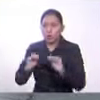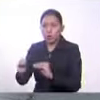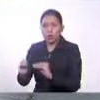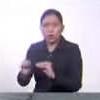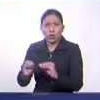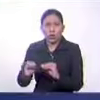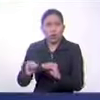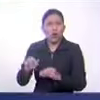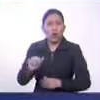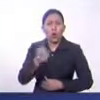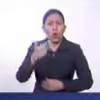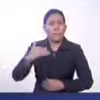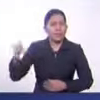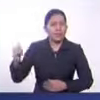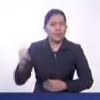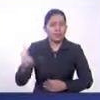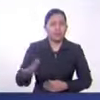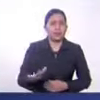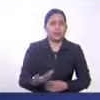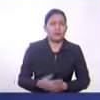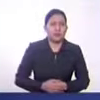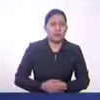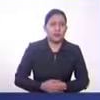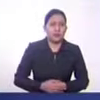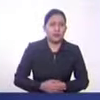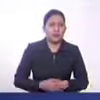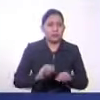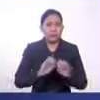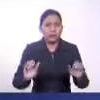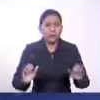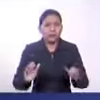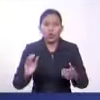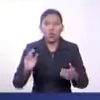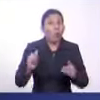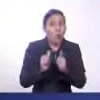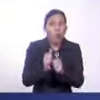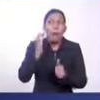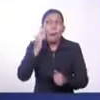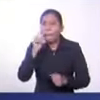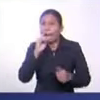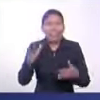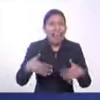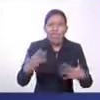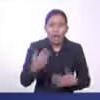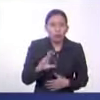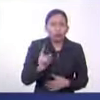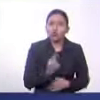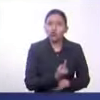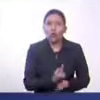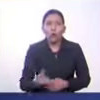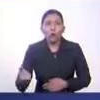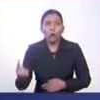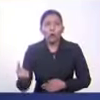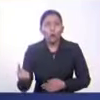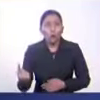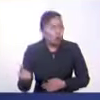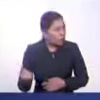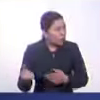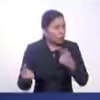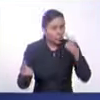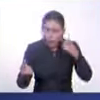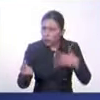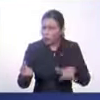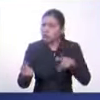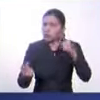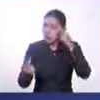diferentes países, y fíjate que niños y niñas sin acompañante. Entonces los riesgos pueden ser para todos y todas, independientemente